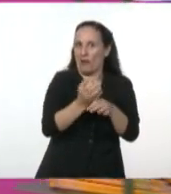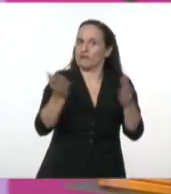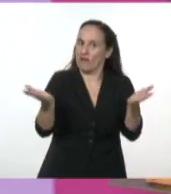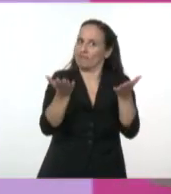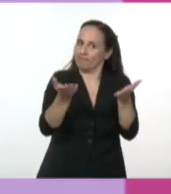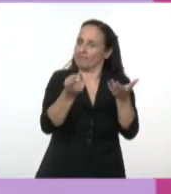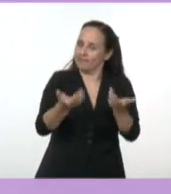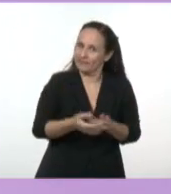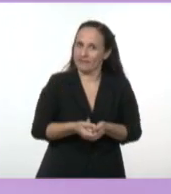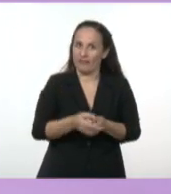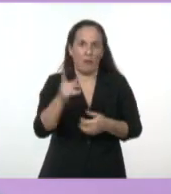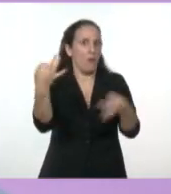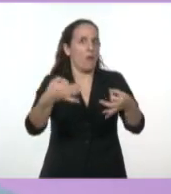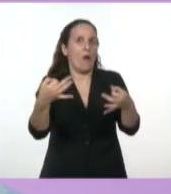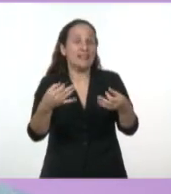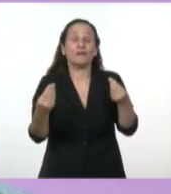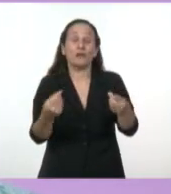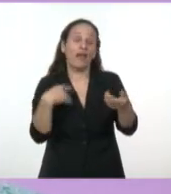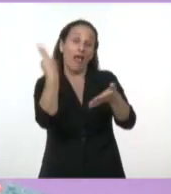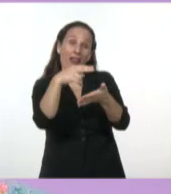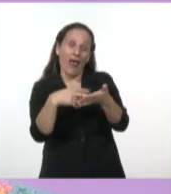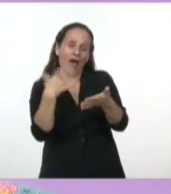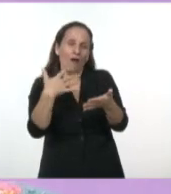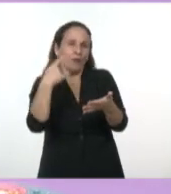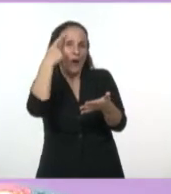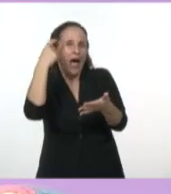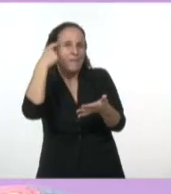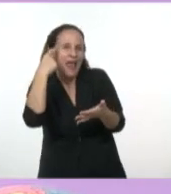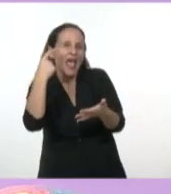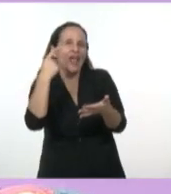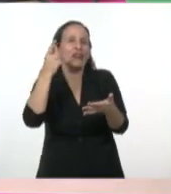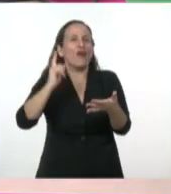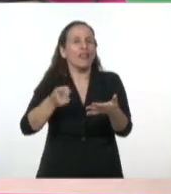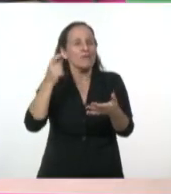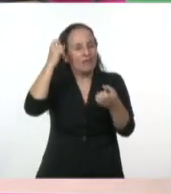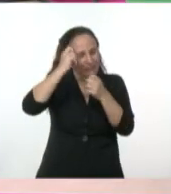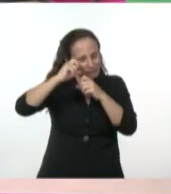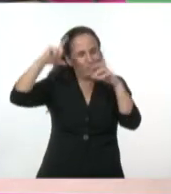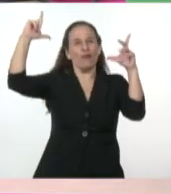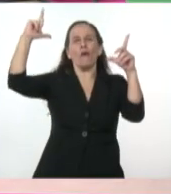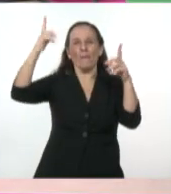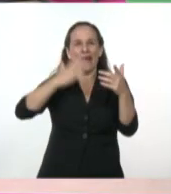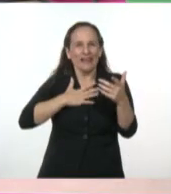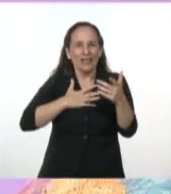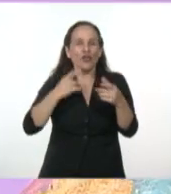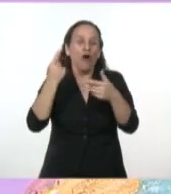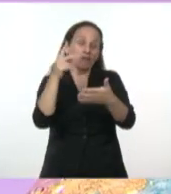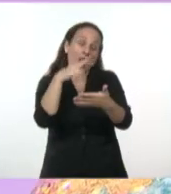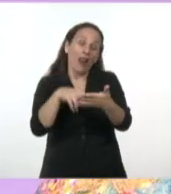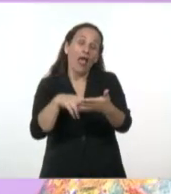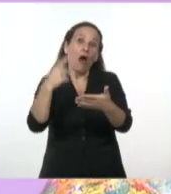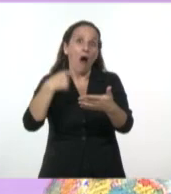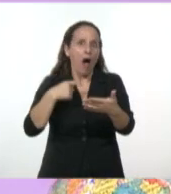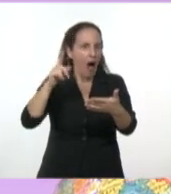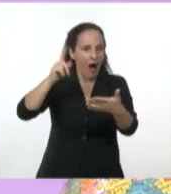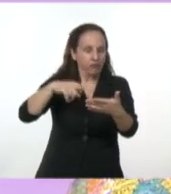Y la verdad que está buenísimo, porque cuando lees, aprendes un montón. También podés estimular tu propia imaginación, porque no solo conocés mundos que otra persona